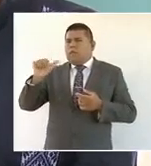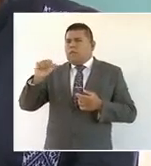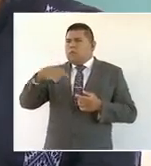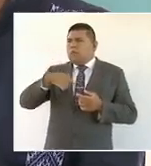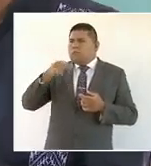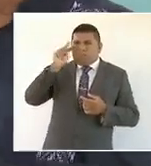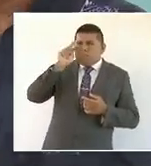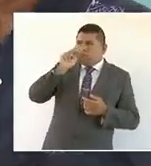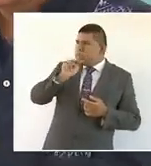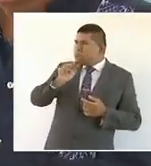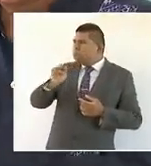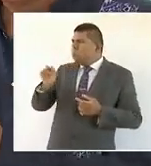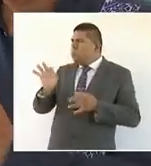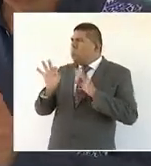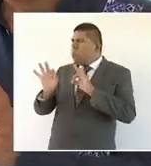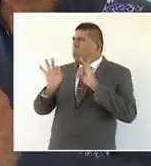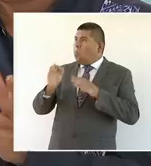hay